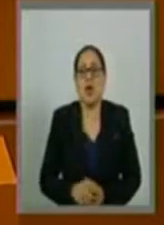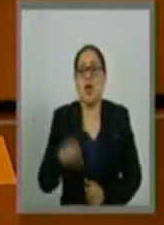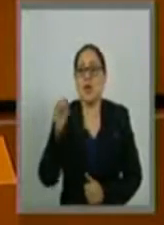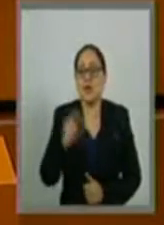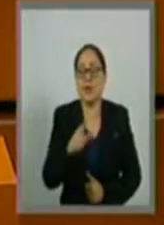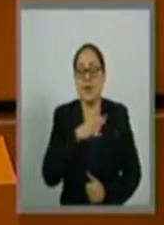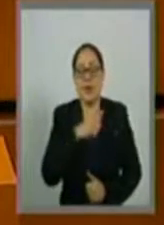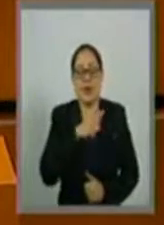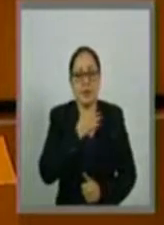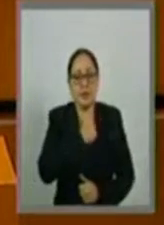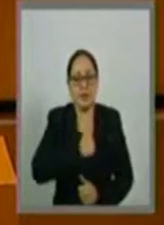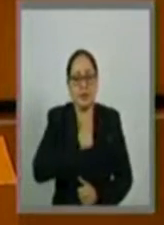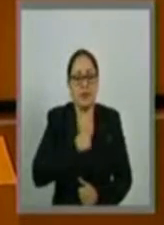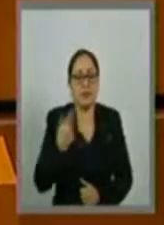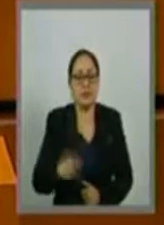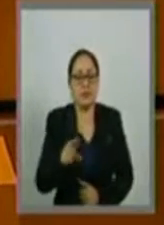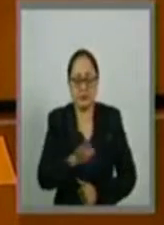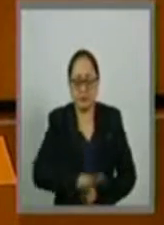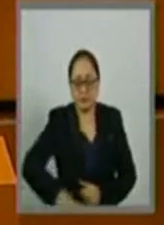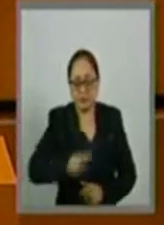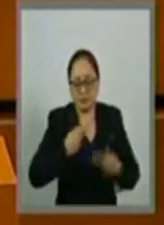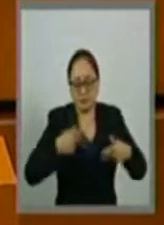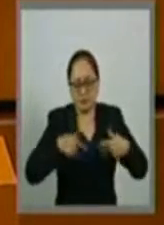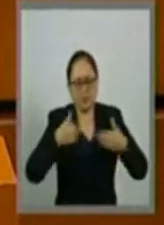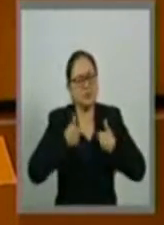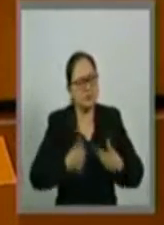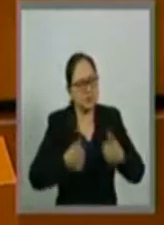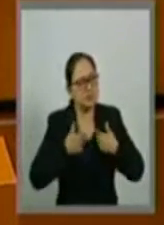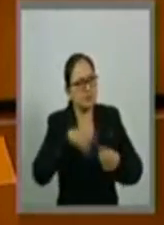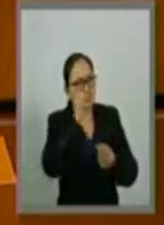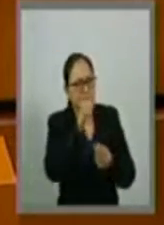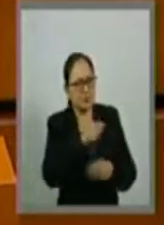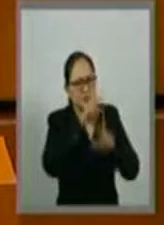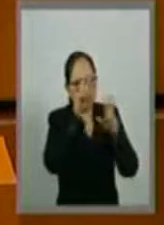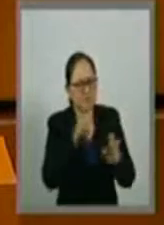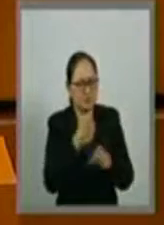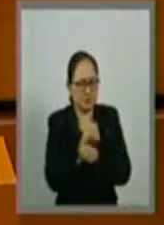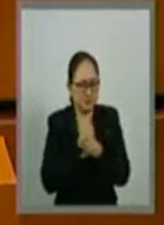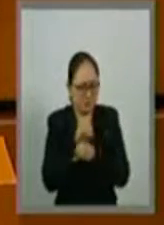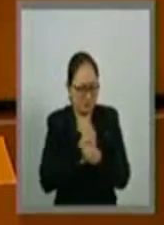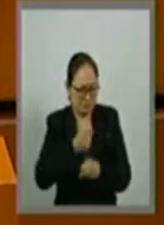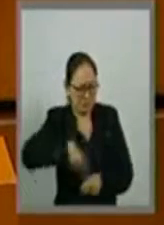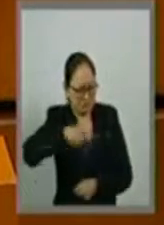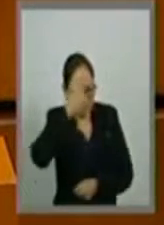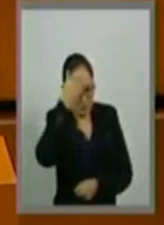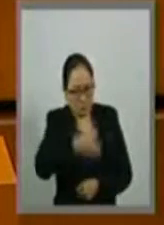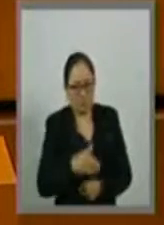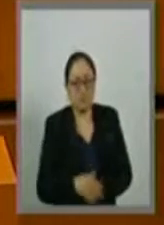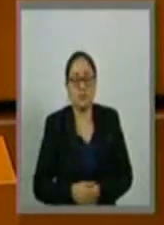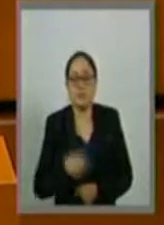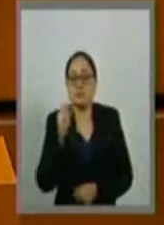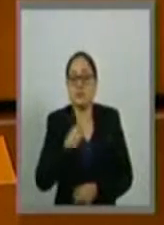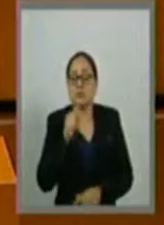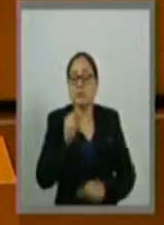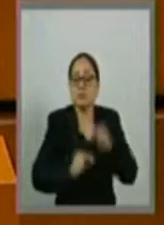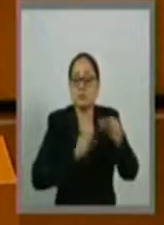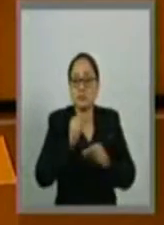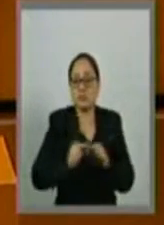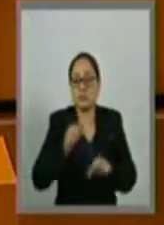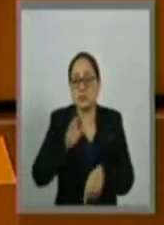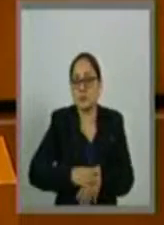nuestra sociedad es cada vez más consciente de esta importancia, también se incrementa el número de